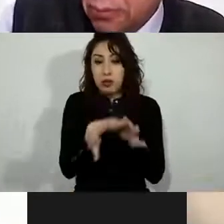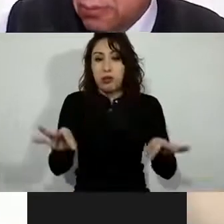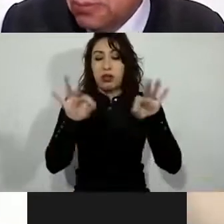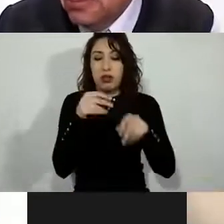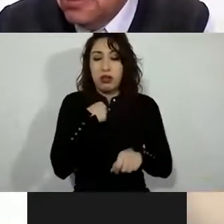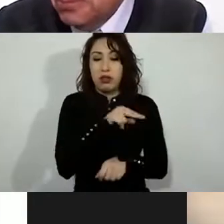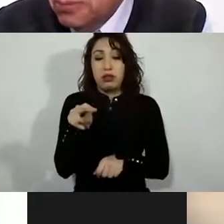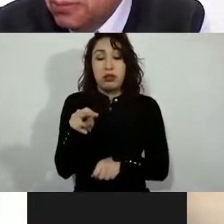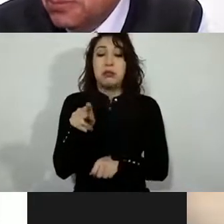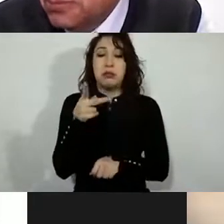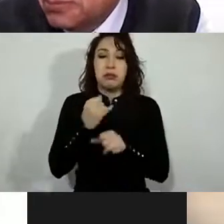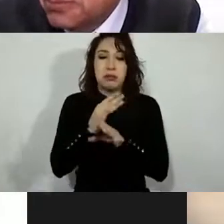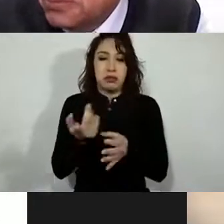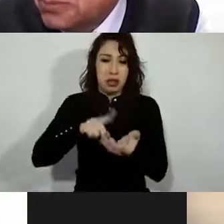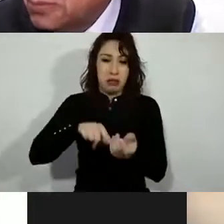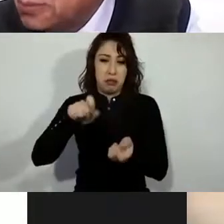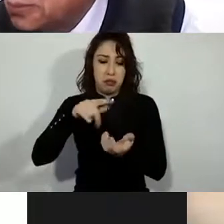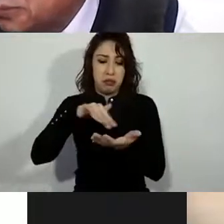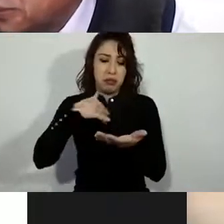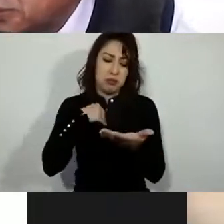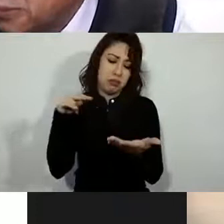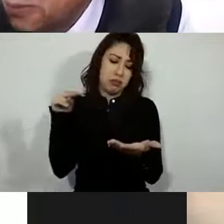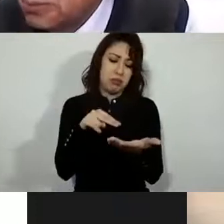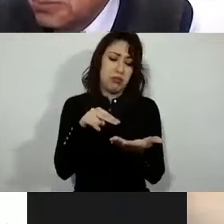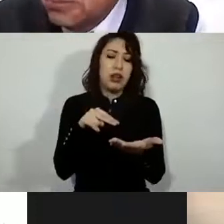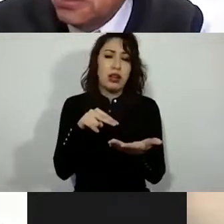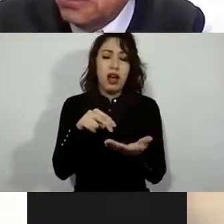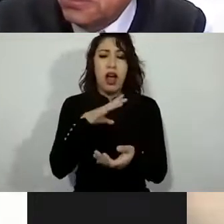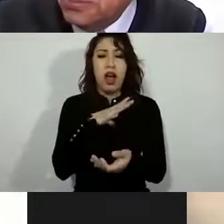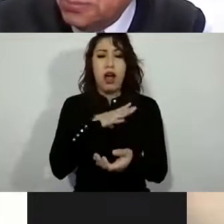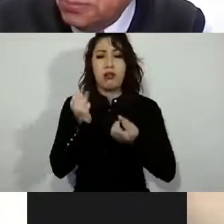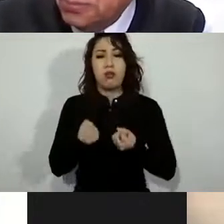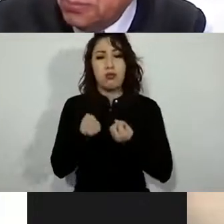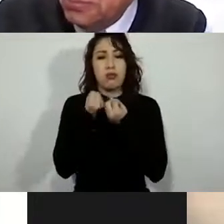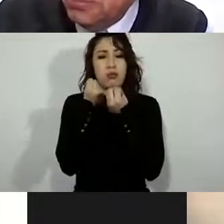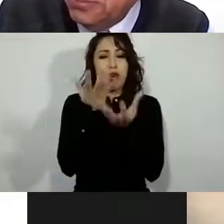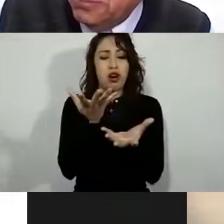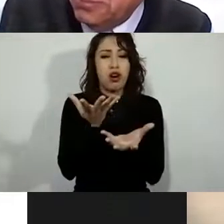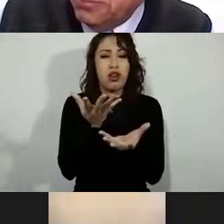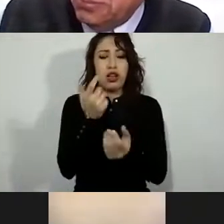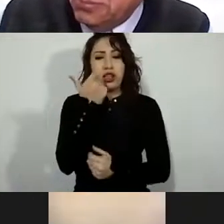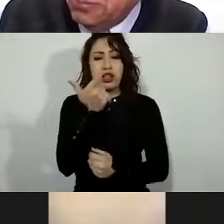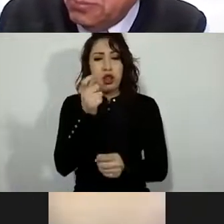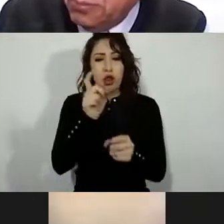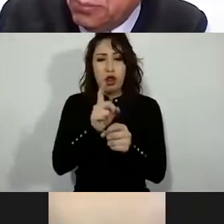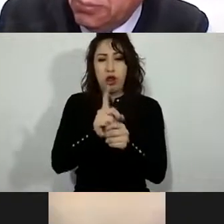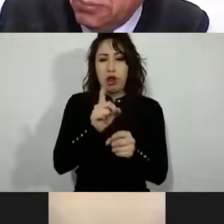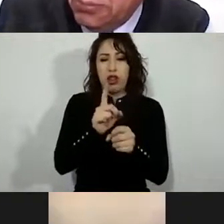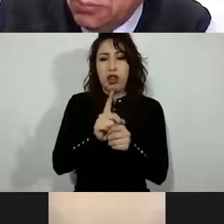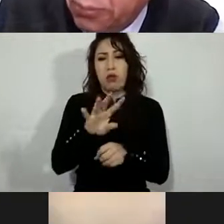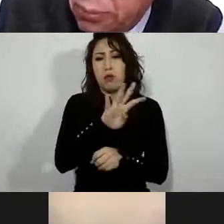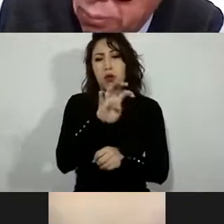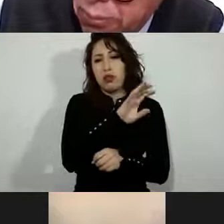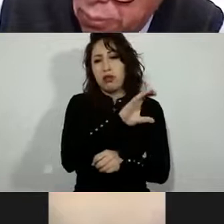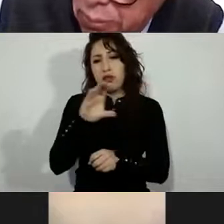relevante es el famoso donativo de los 400 millones de pesos.